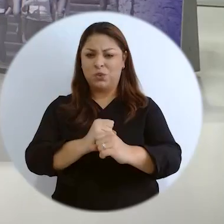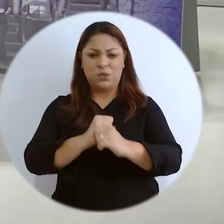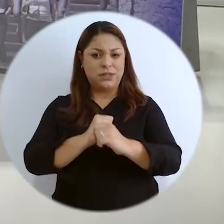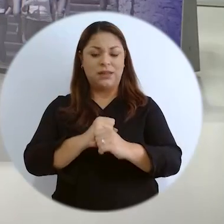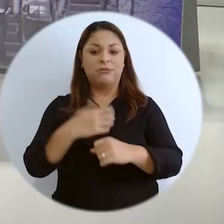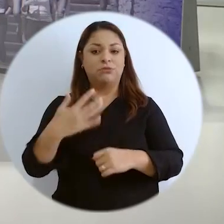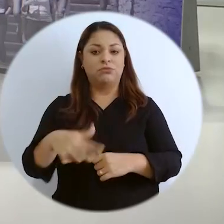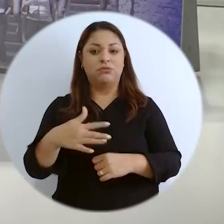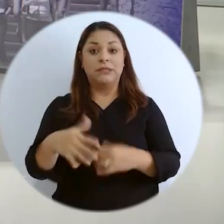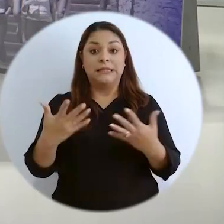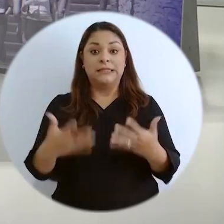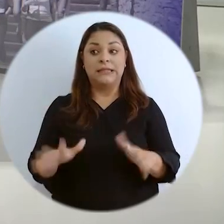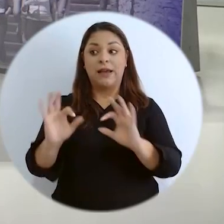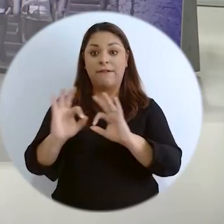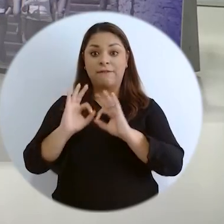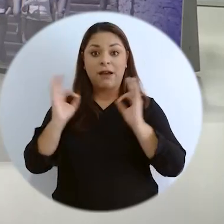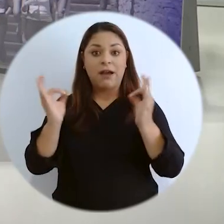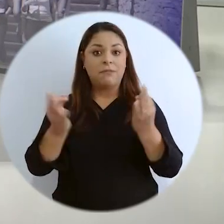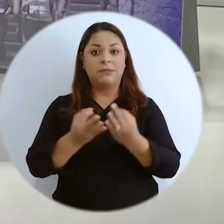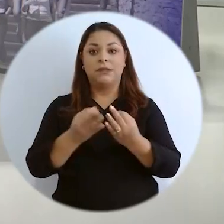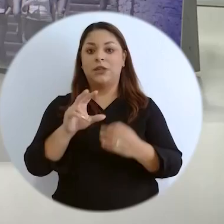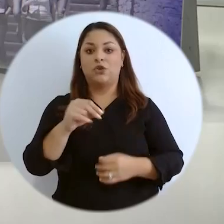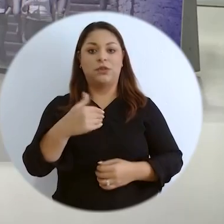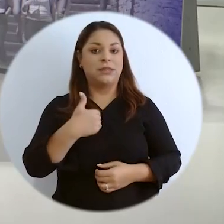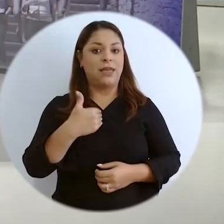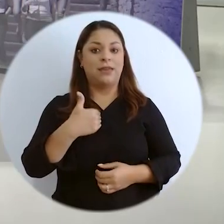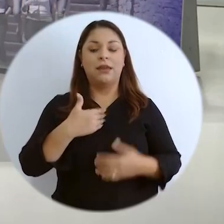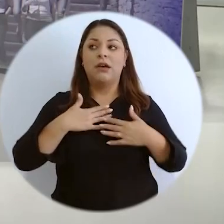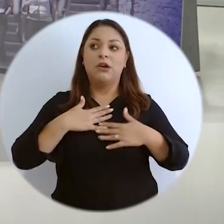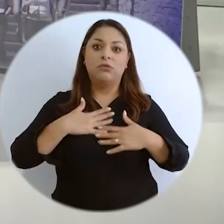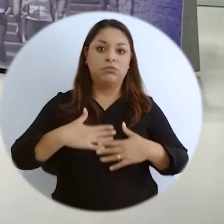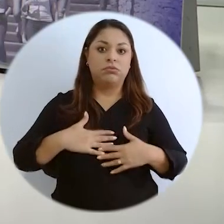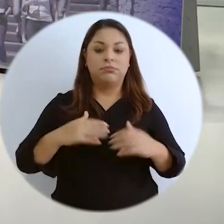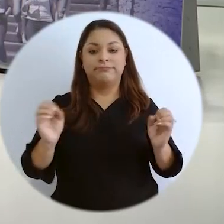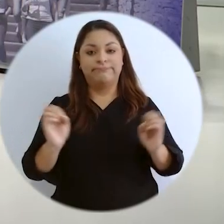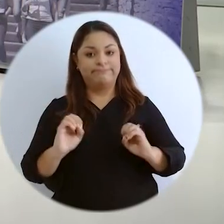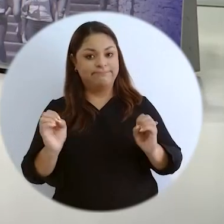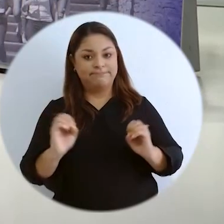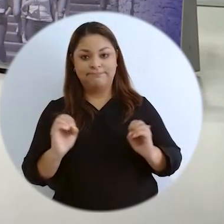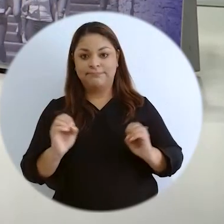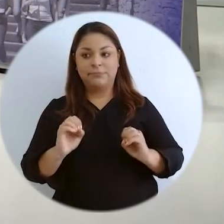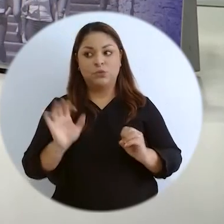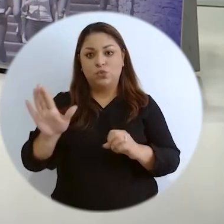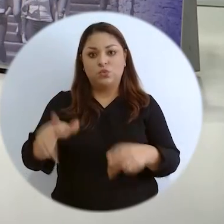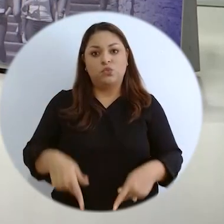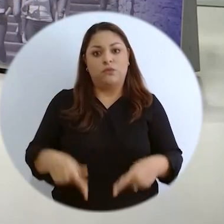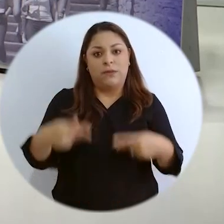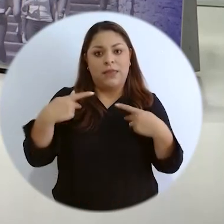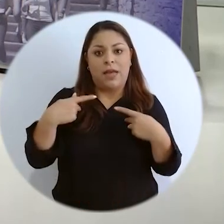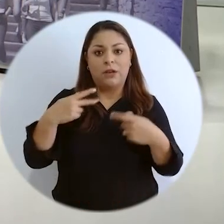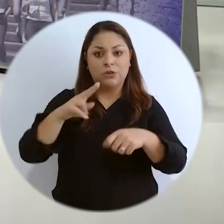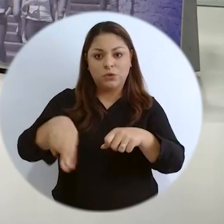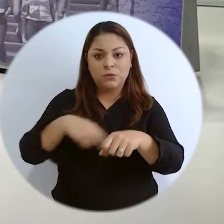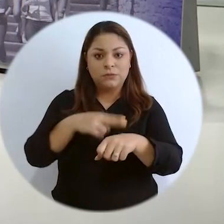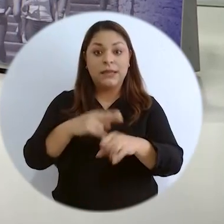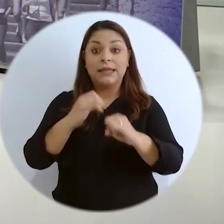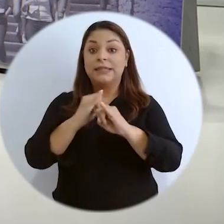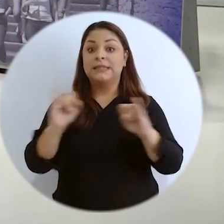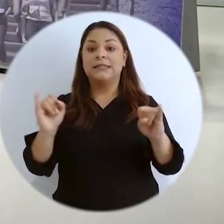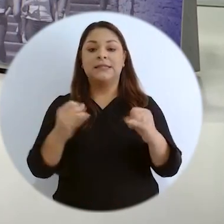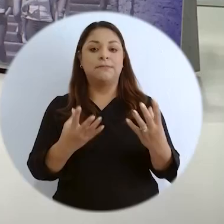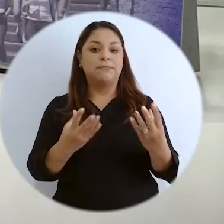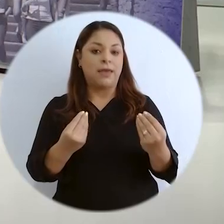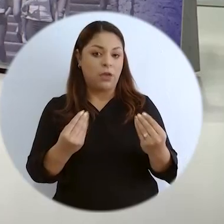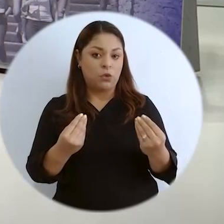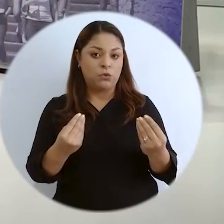ese nivel de inseguridad hemos llevado, que ya nuestras familias no tienen, ¿verdad?, esa tranquilidad de hacer su vida